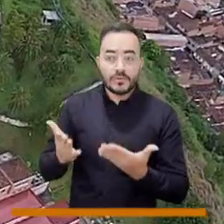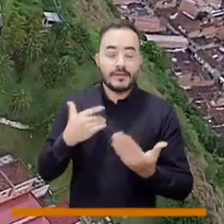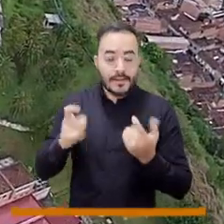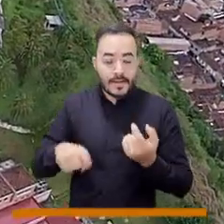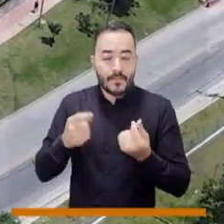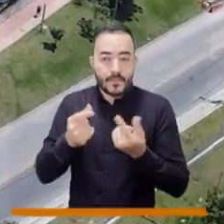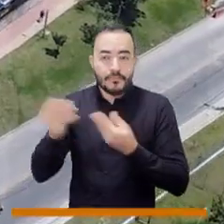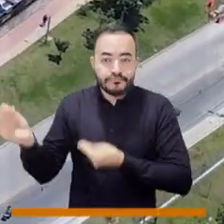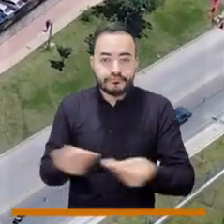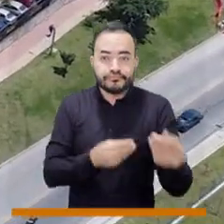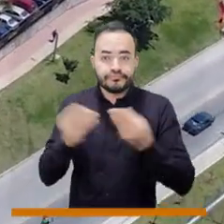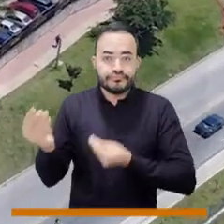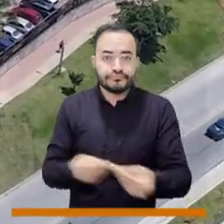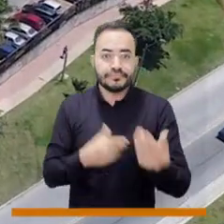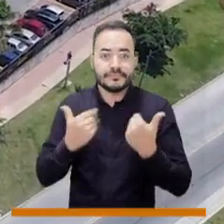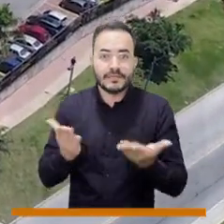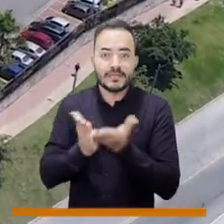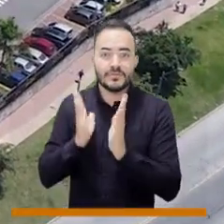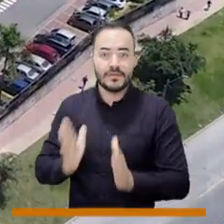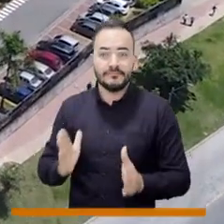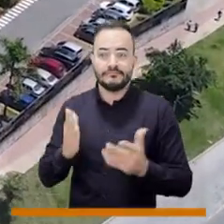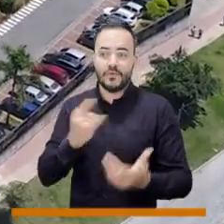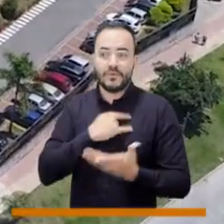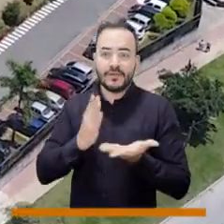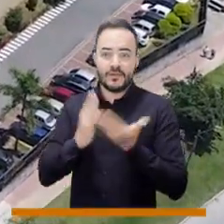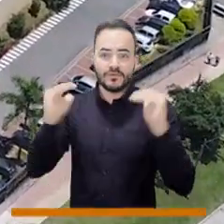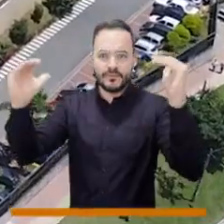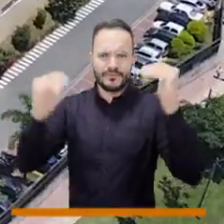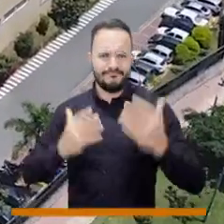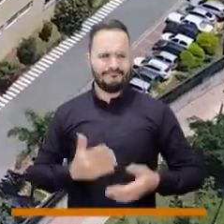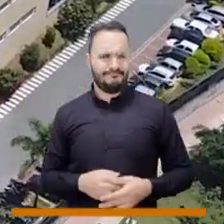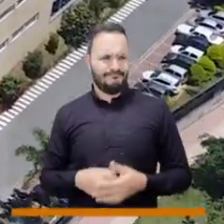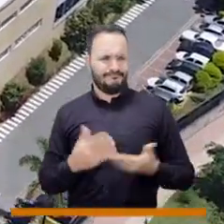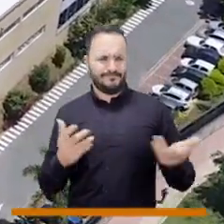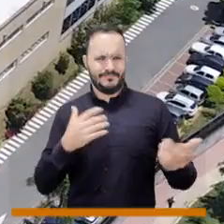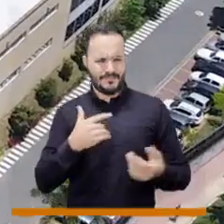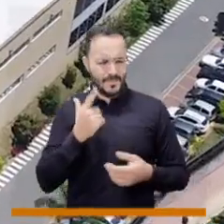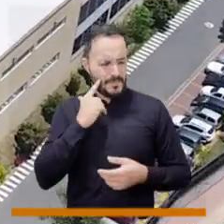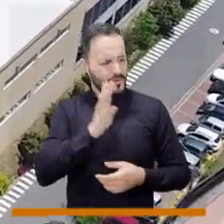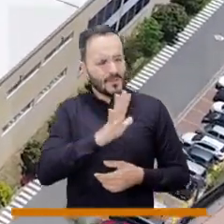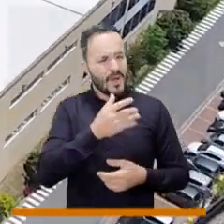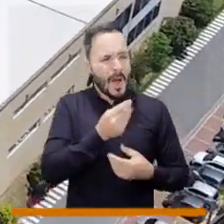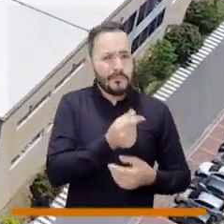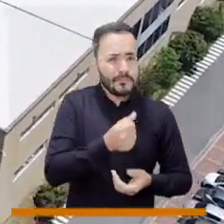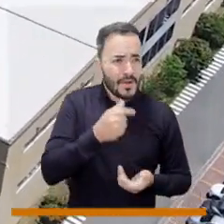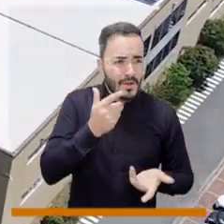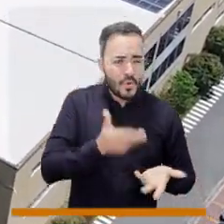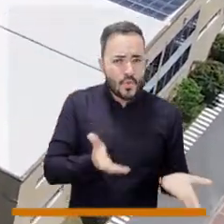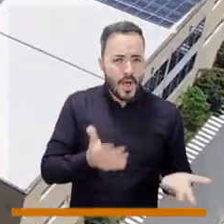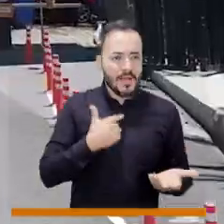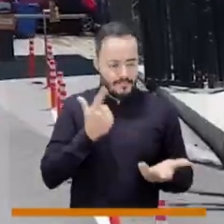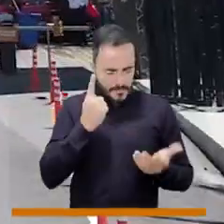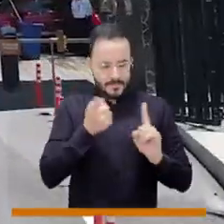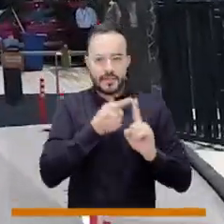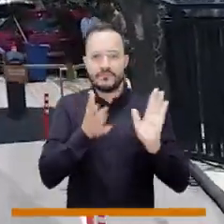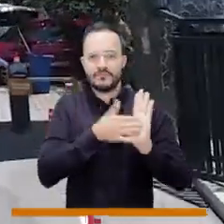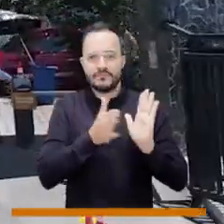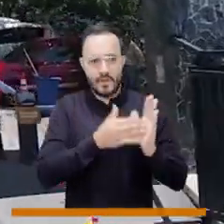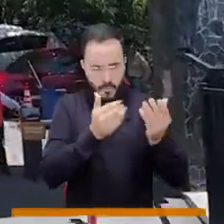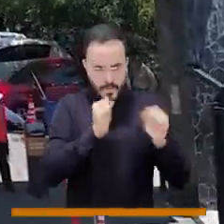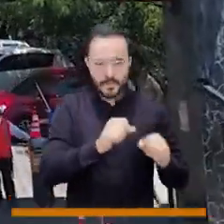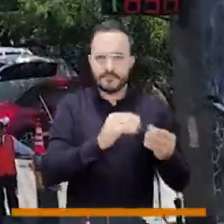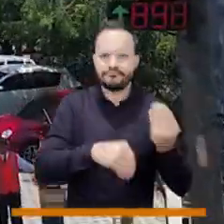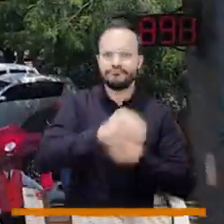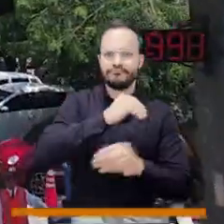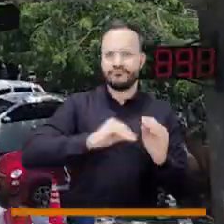la causa para que se le giren recursos extraordinarios. Entonces también hay la pregunta que hay que hacer es por qué no se hacen los traslados. Que nos demuestren por qué no hay forma de hacer los traslados